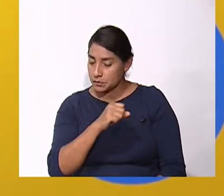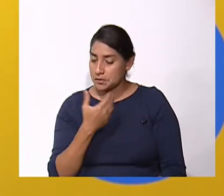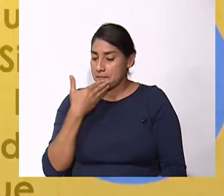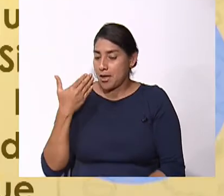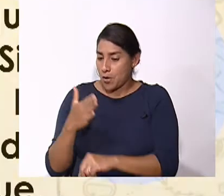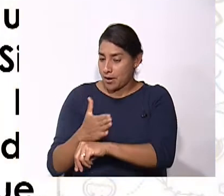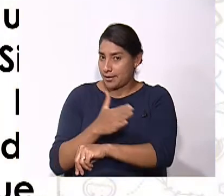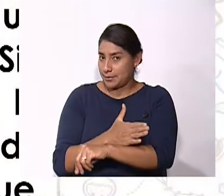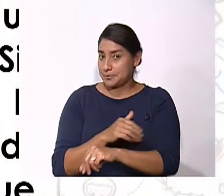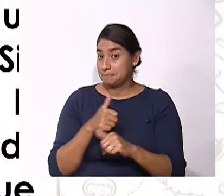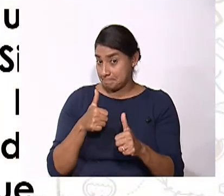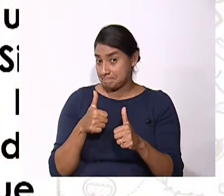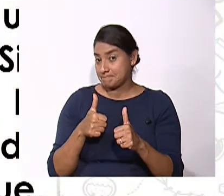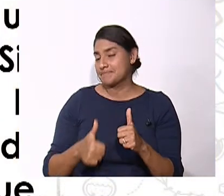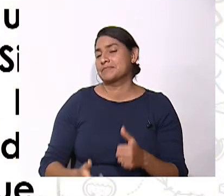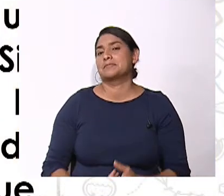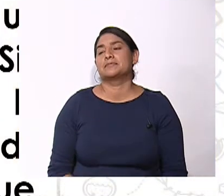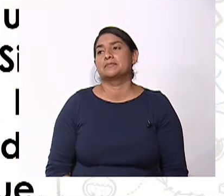mejor.